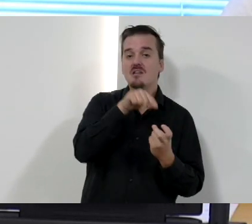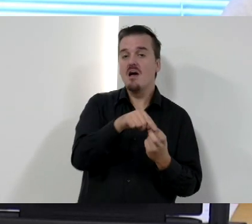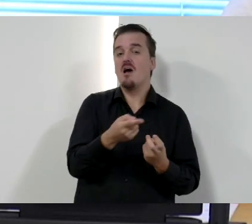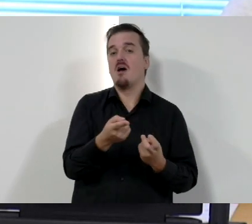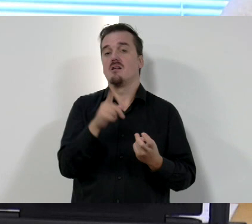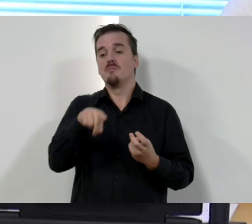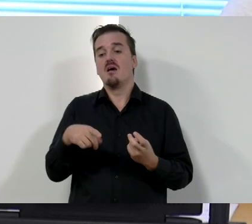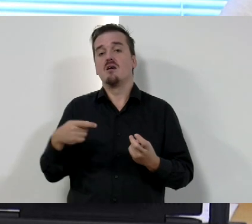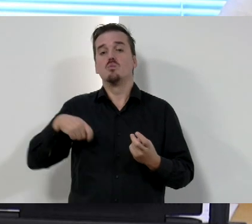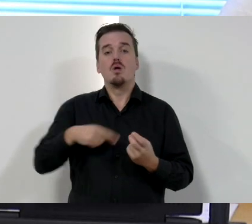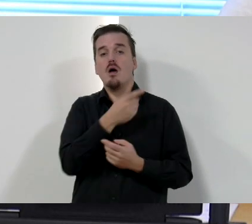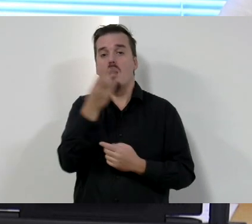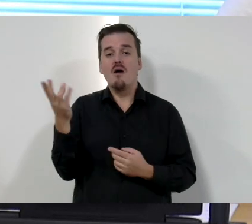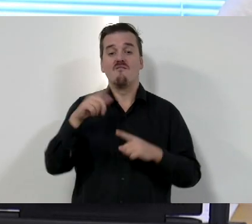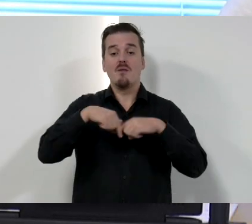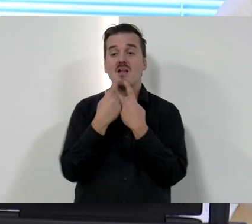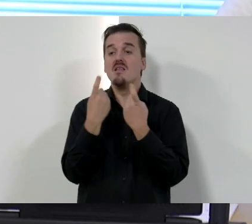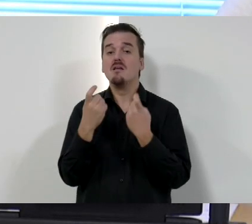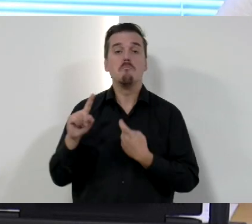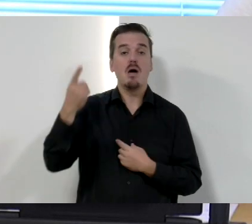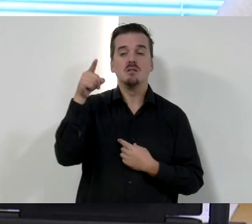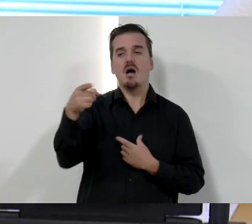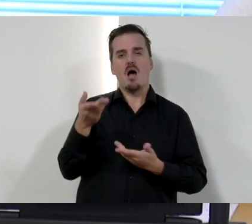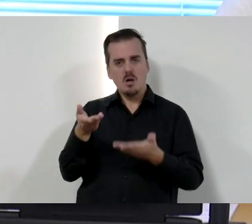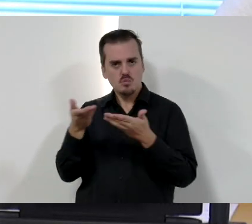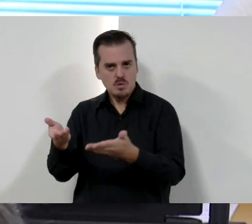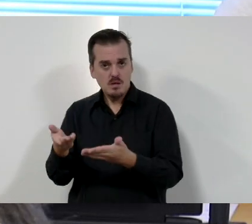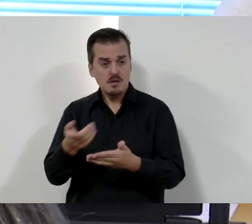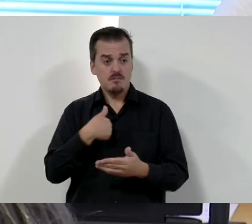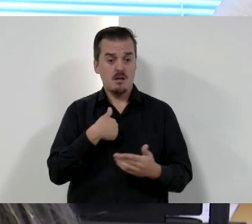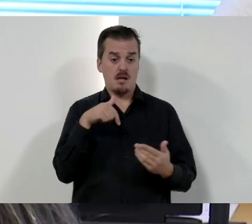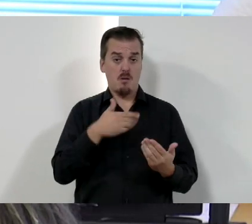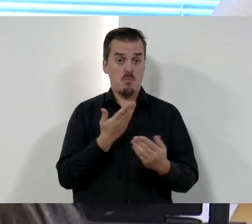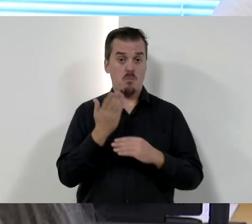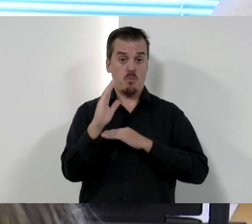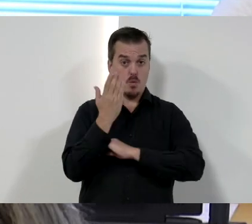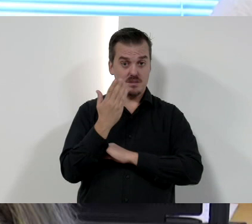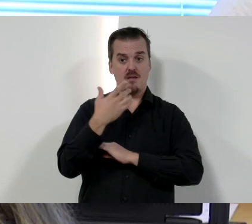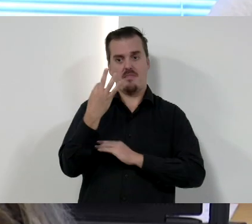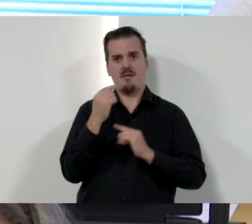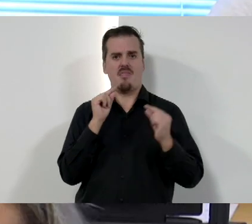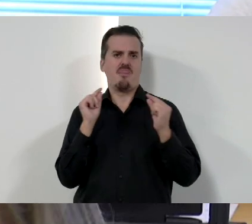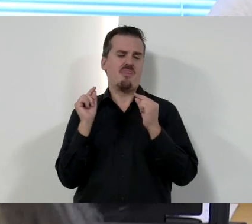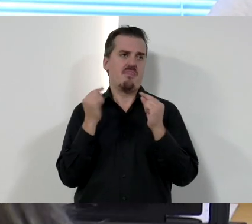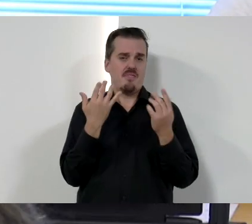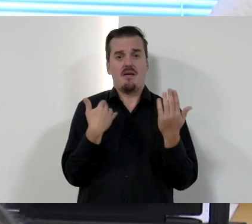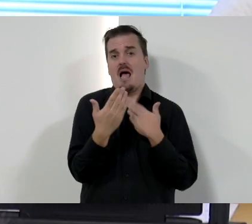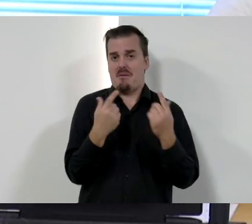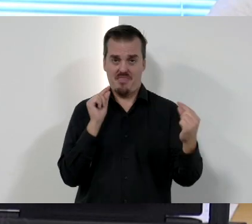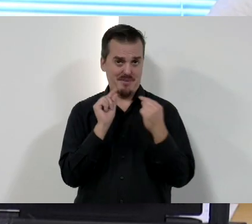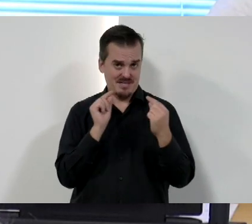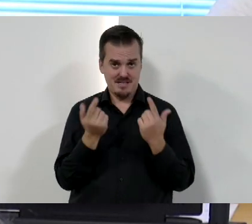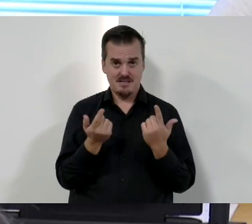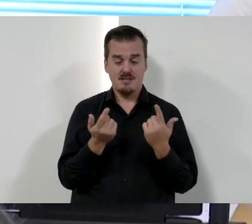fin, podríamos debatir en torno a la propuesta concreta largo y tendido, pero no es el foro